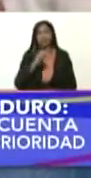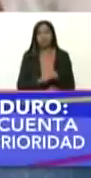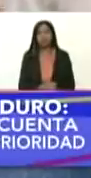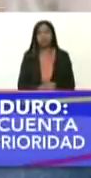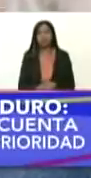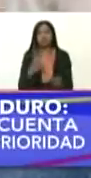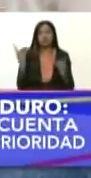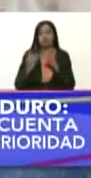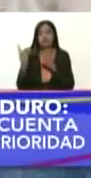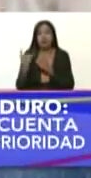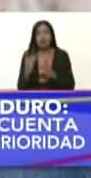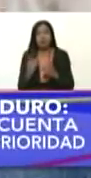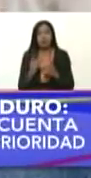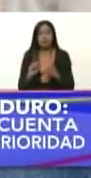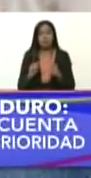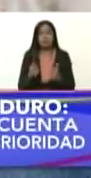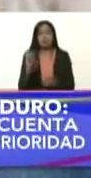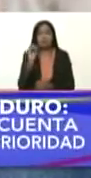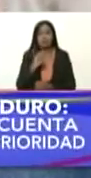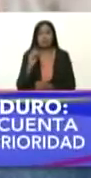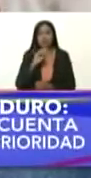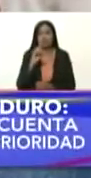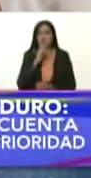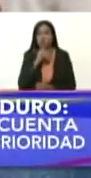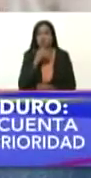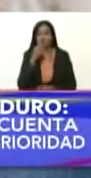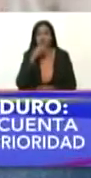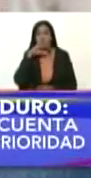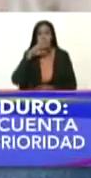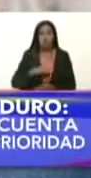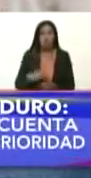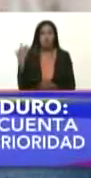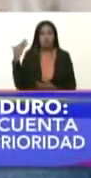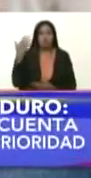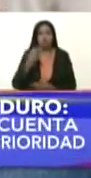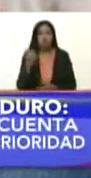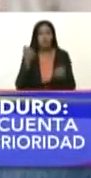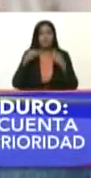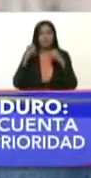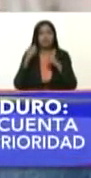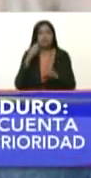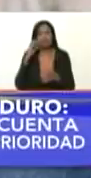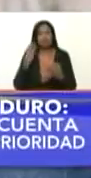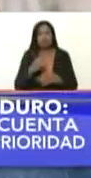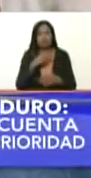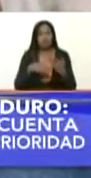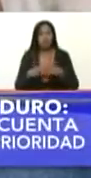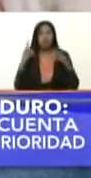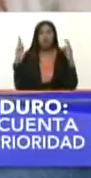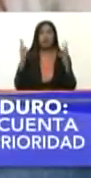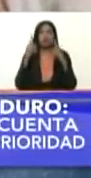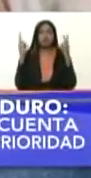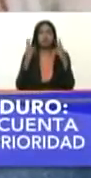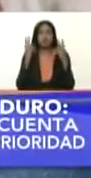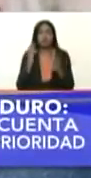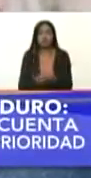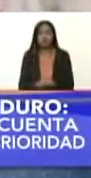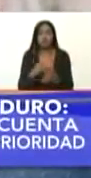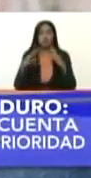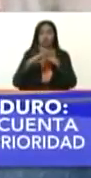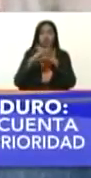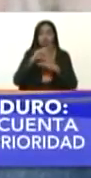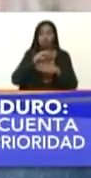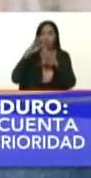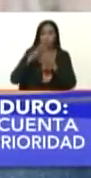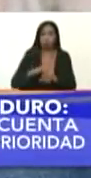es un debate que no parte de cero. Ya tiene una historia y una práctica. Seguros estamos que vamos a vencer. Que el bloqueo no